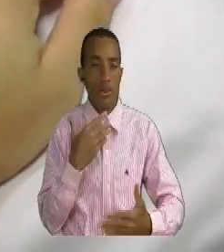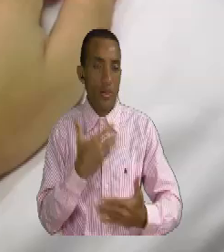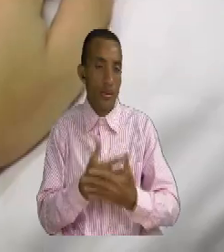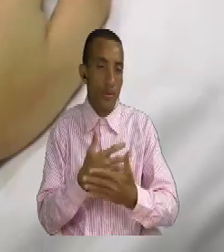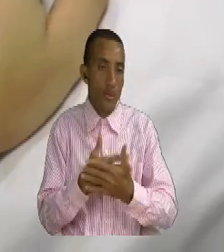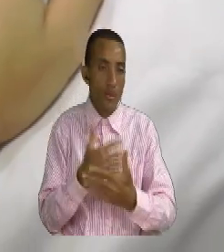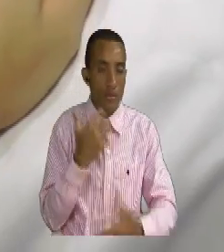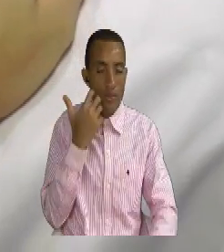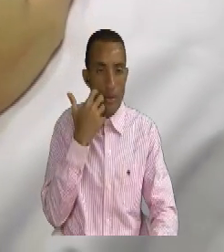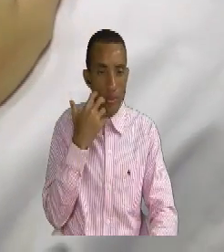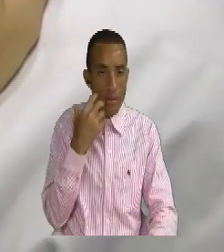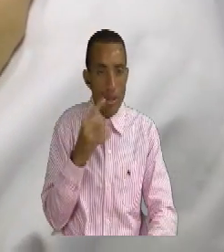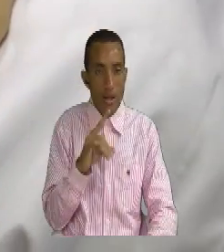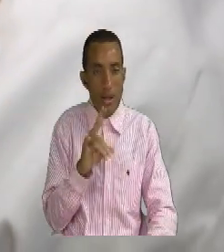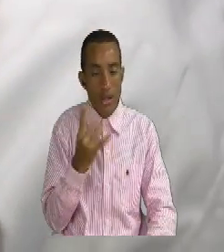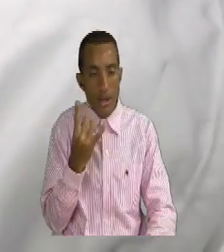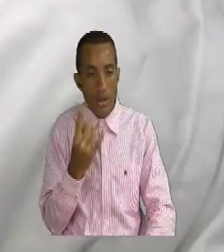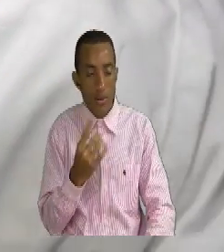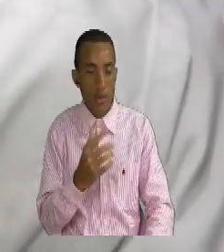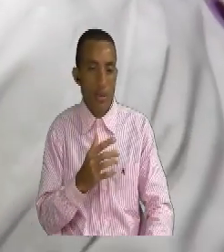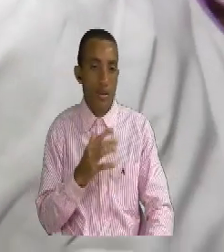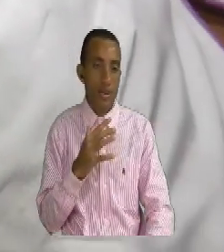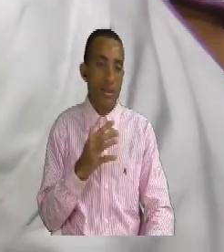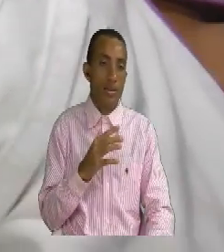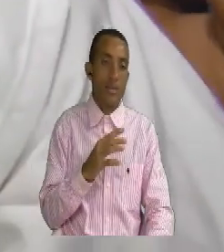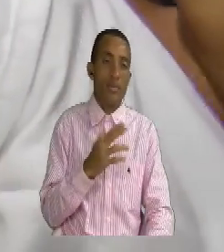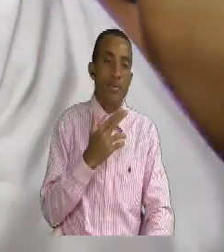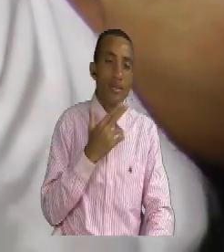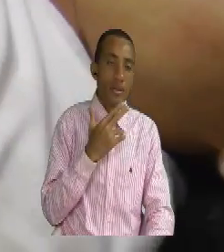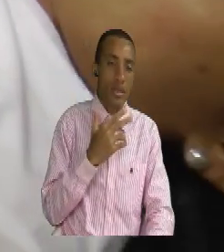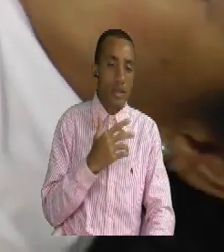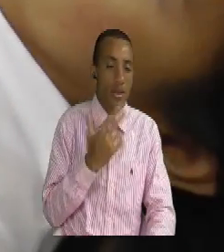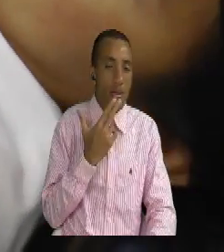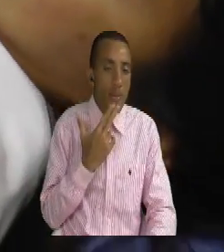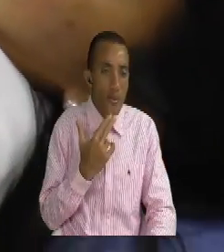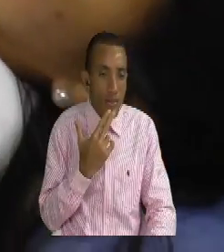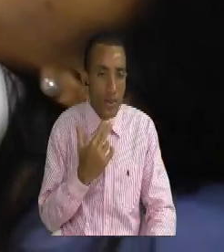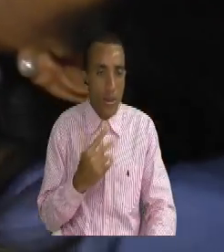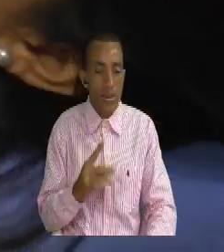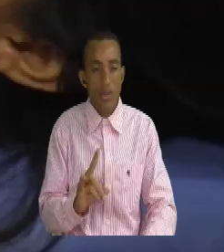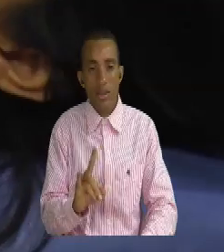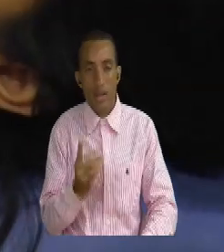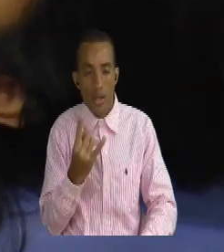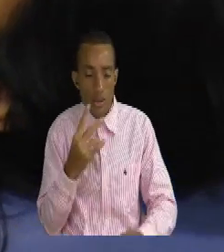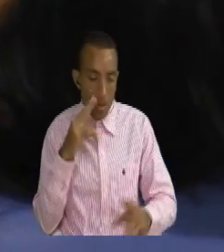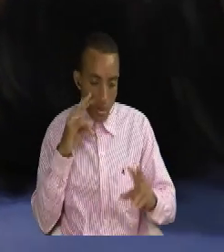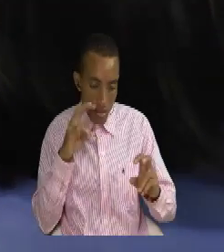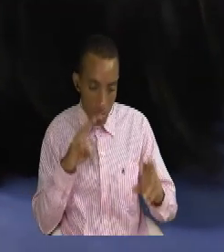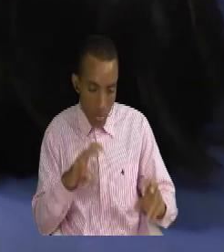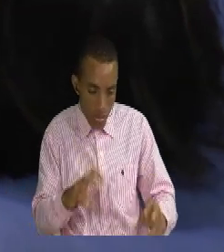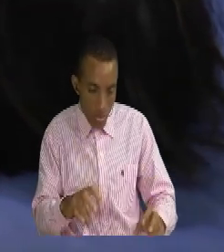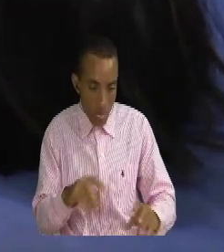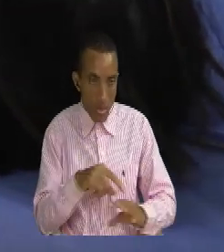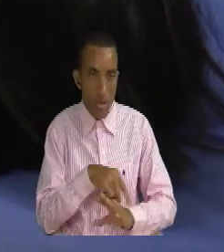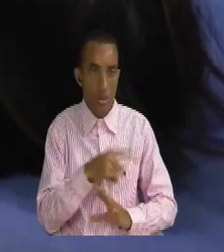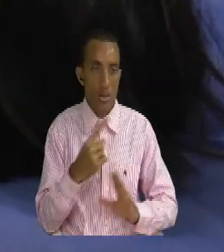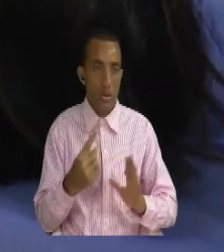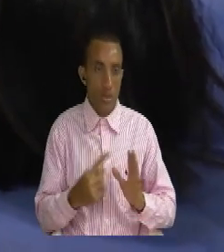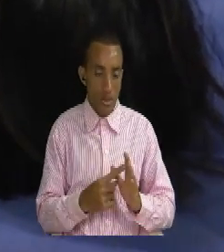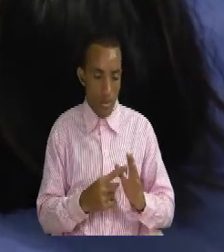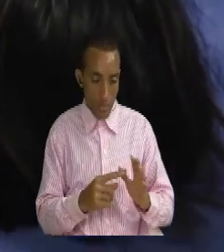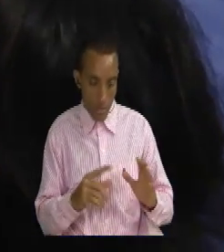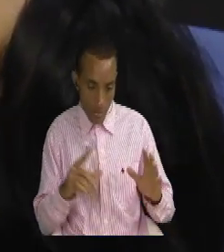una preeclampsia, una diabetes, un trastorno del crecimiento del feto, que nos obliguen a generar un estudio más detallado y más frecuente de ecografías